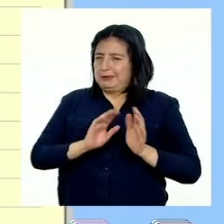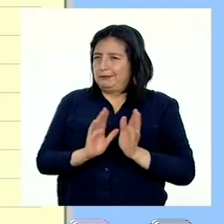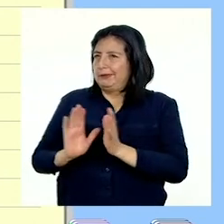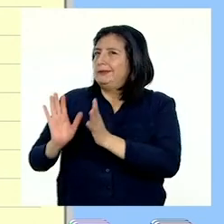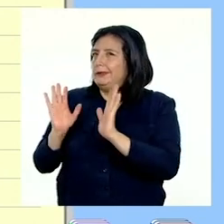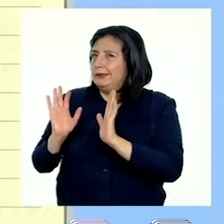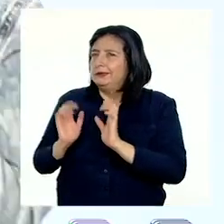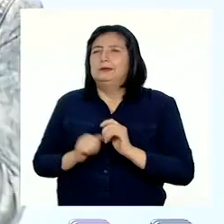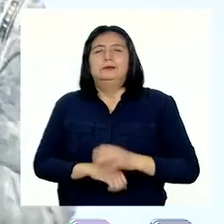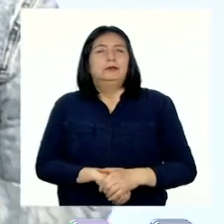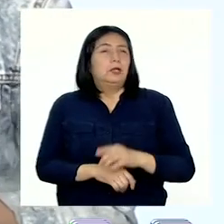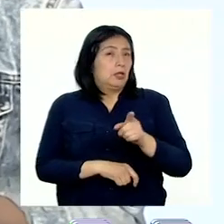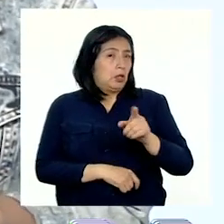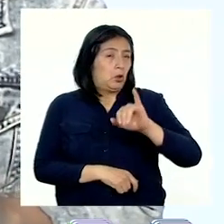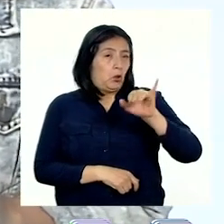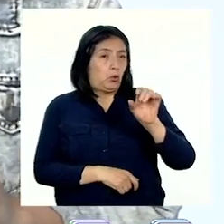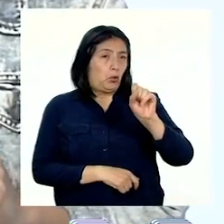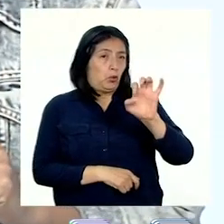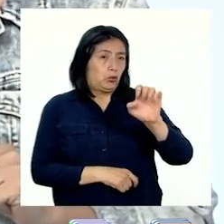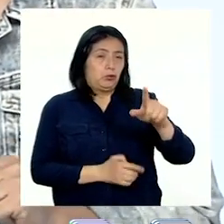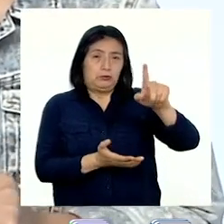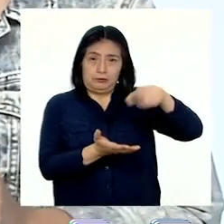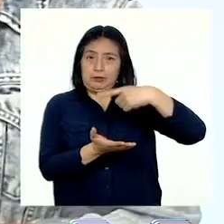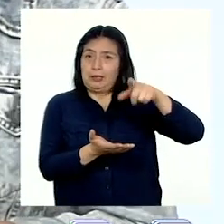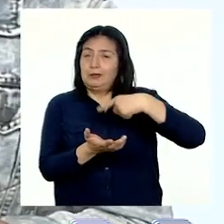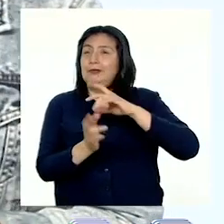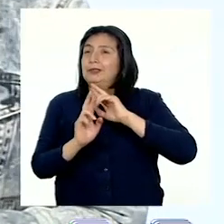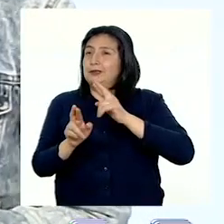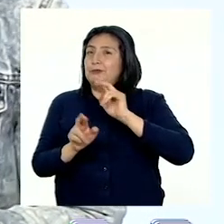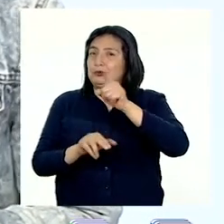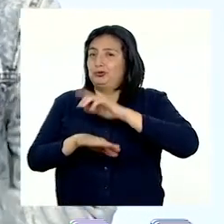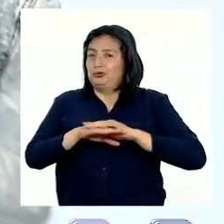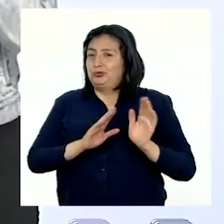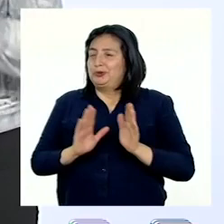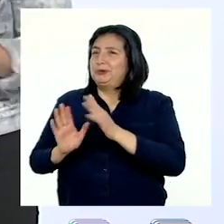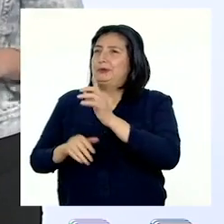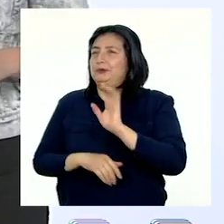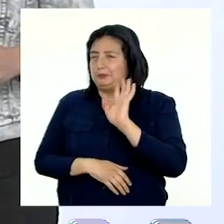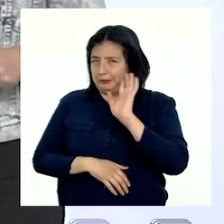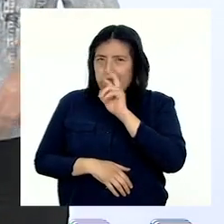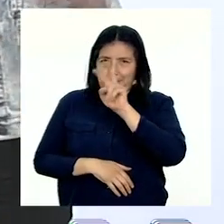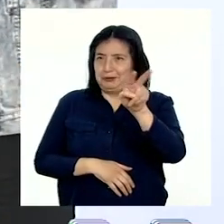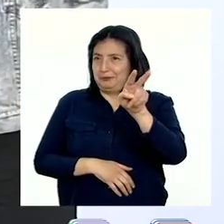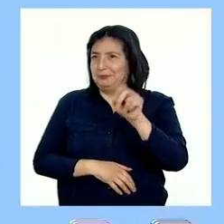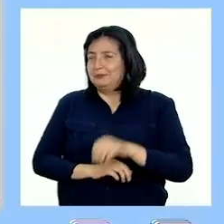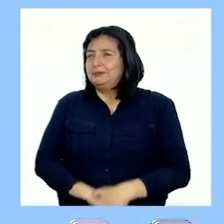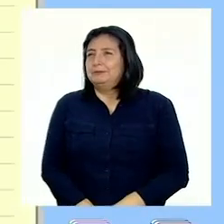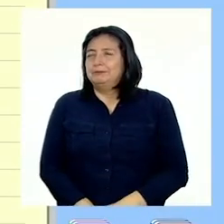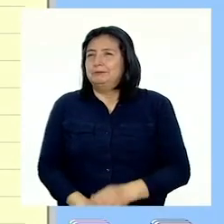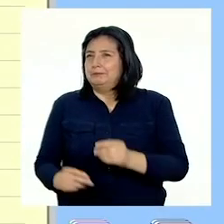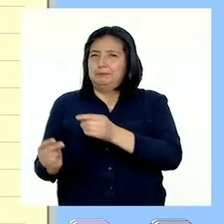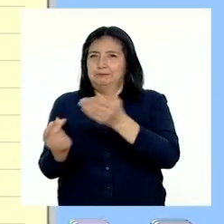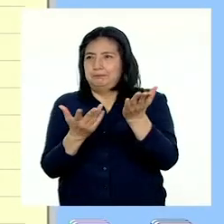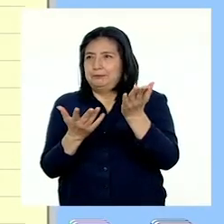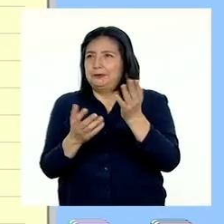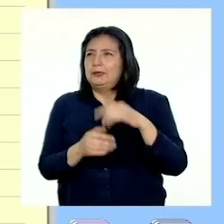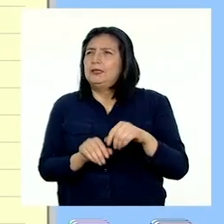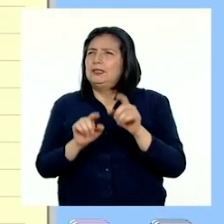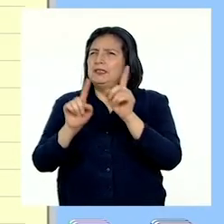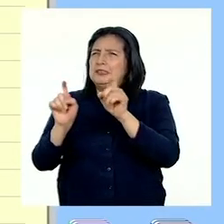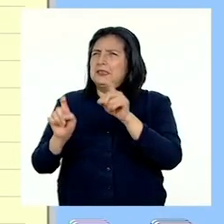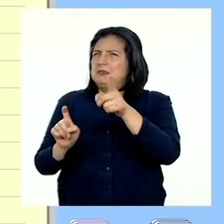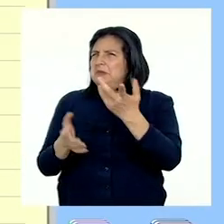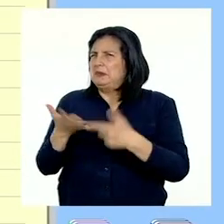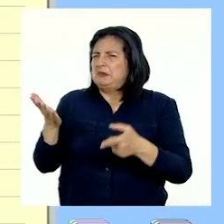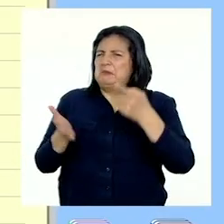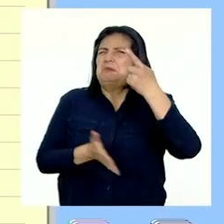planificación. Josué nos ha enviado las respuestas de su planificación. Vamos a verla. En la pregunta ¿para